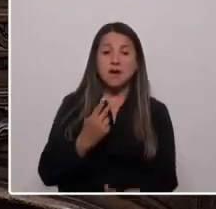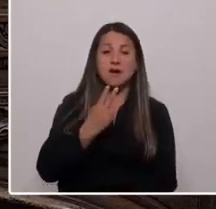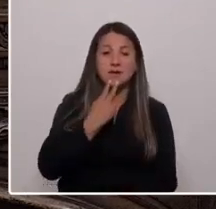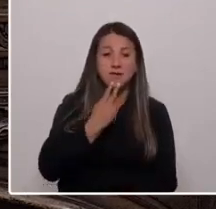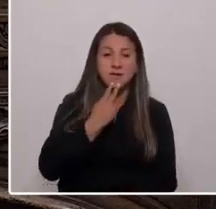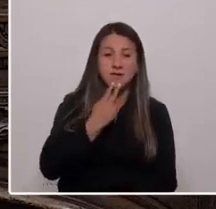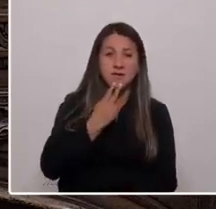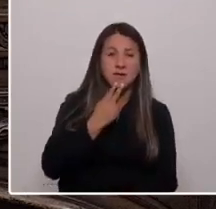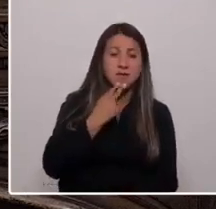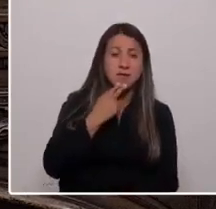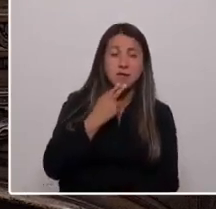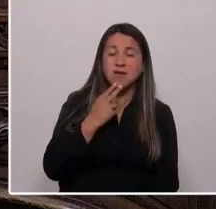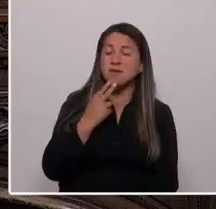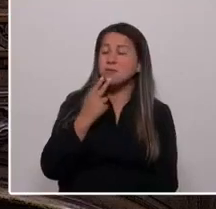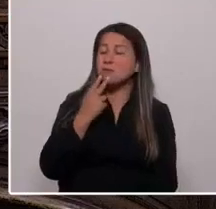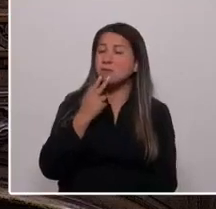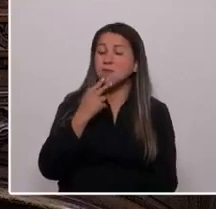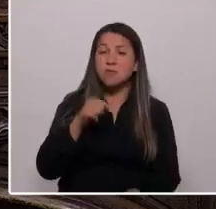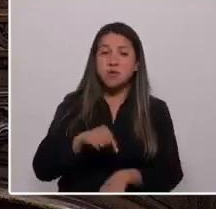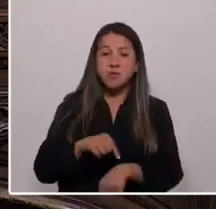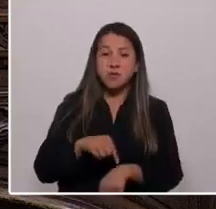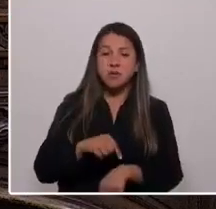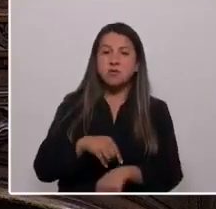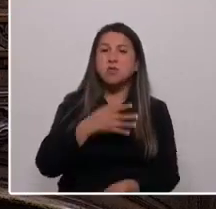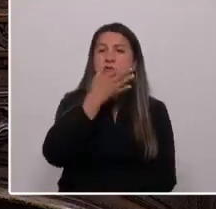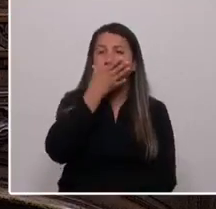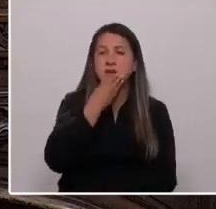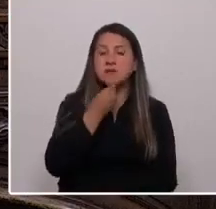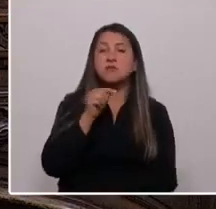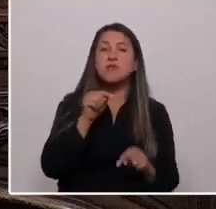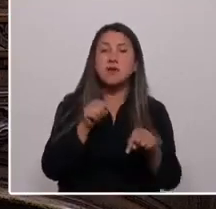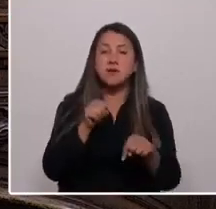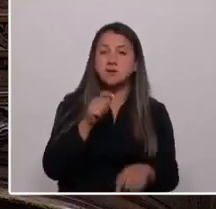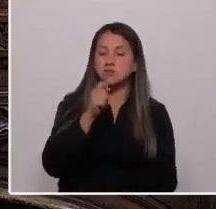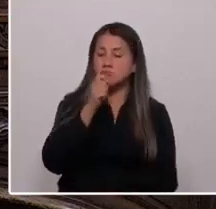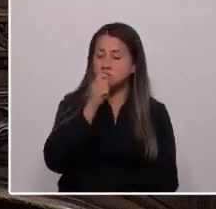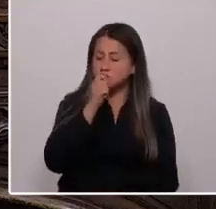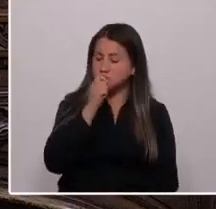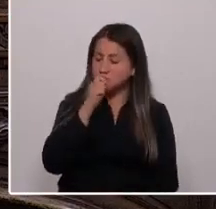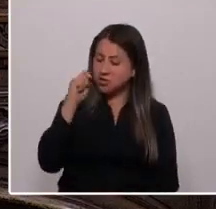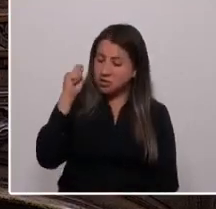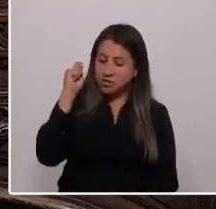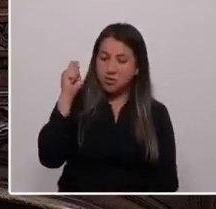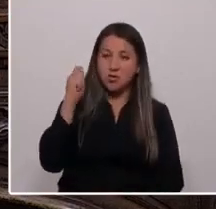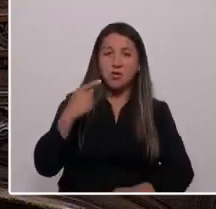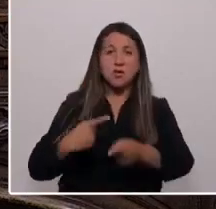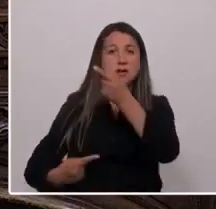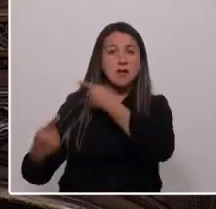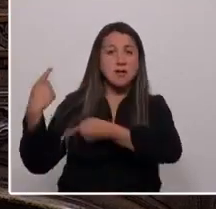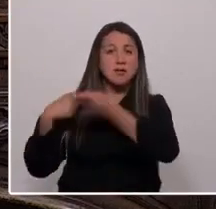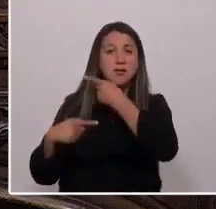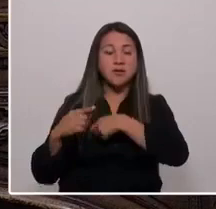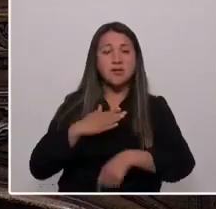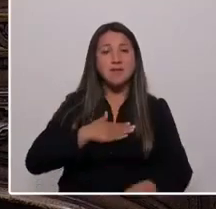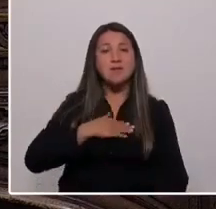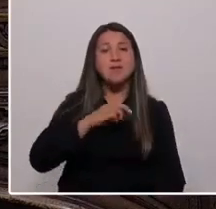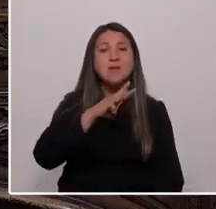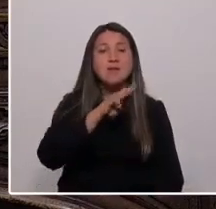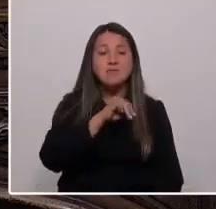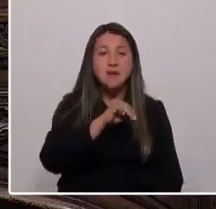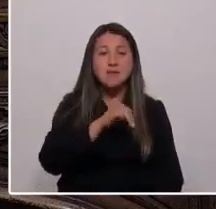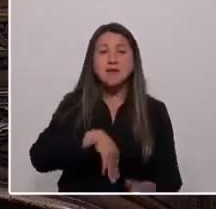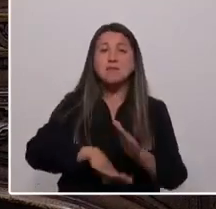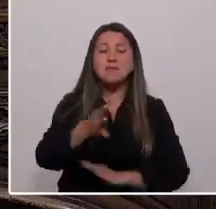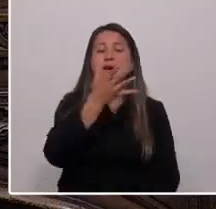bellísimos esté y lo juro por la memoria de mi madre y es el más hermoso que